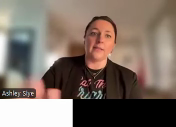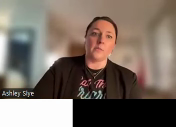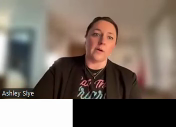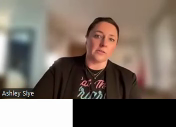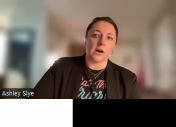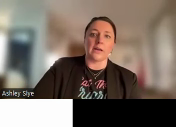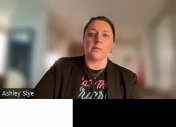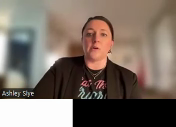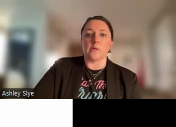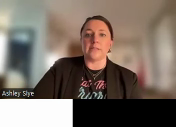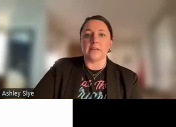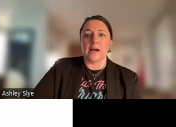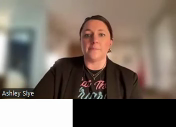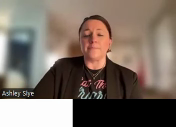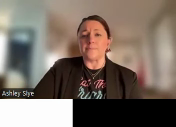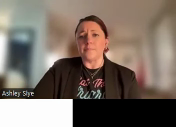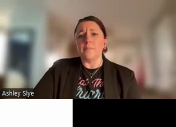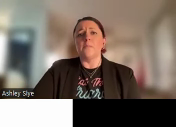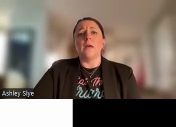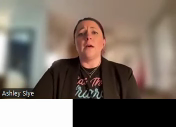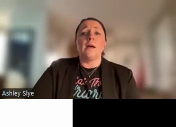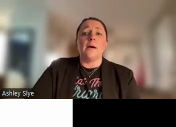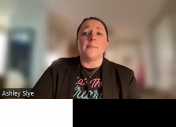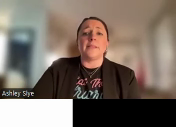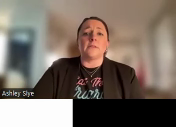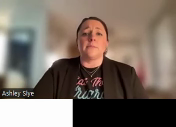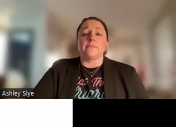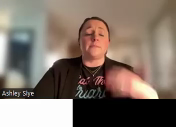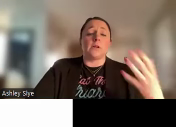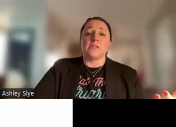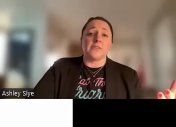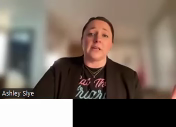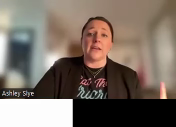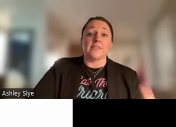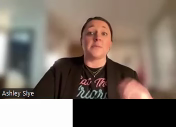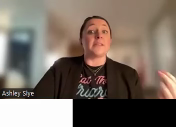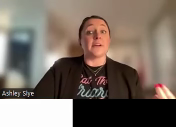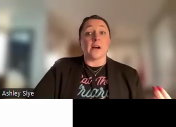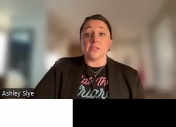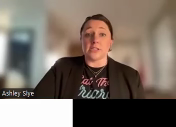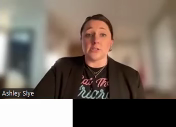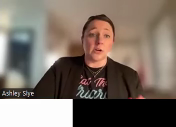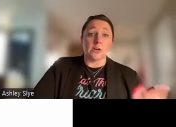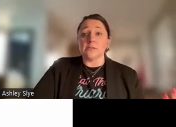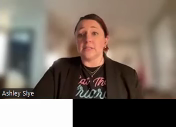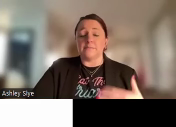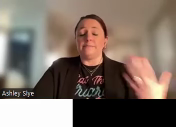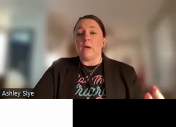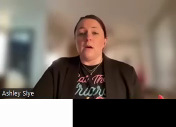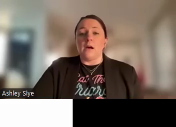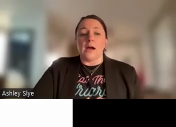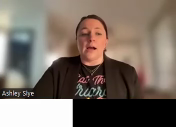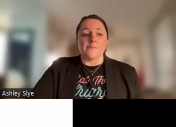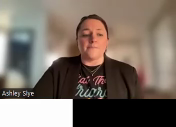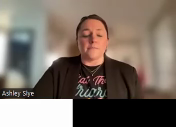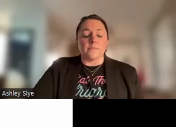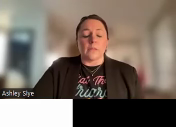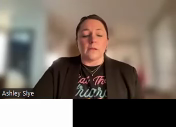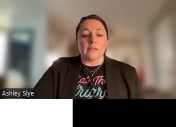adaptadas a la situación o a la persona con la que usted está hablando, pero existen